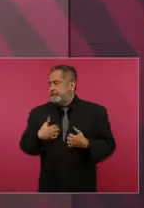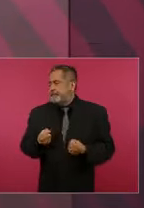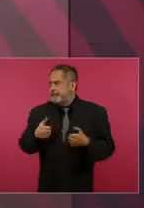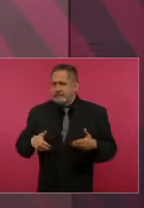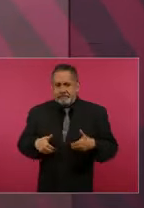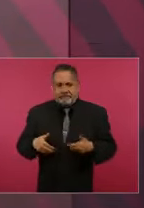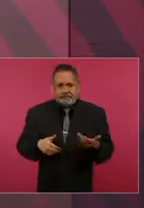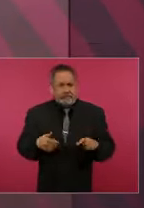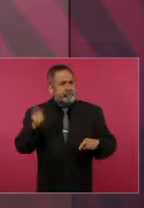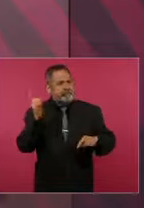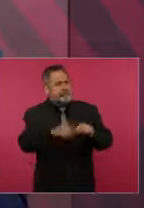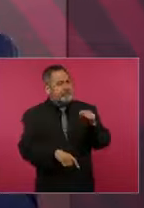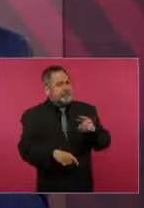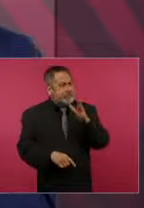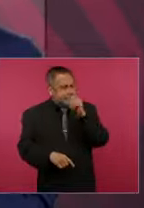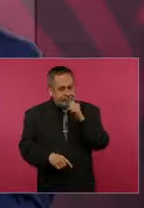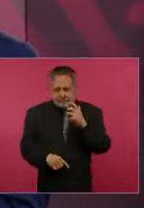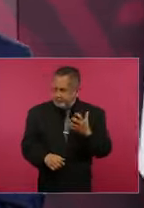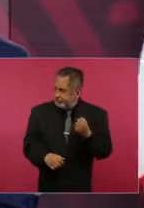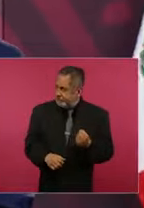se pudo hacer nada,